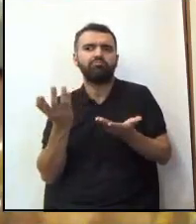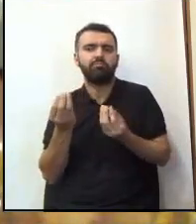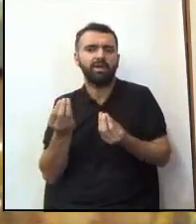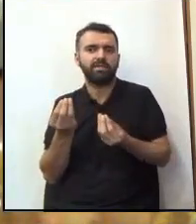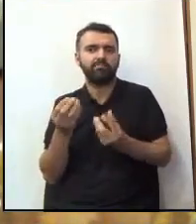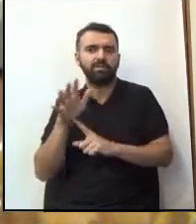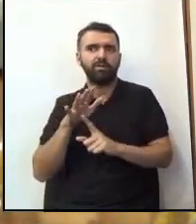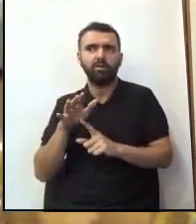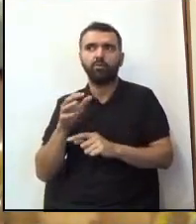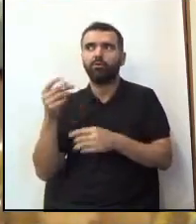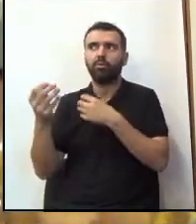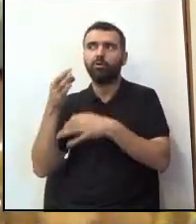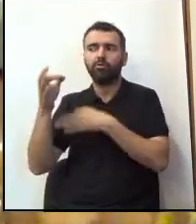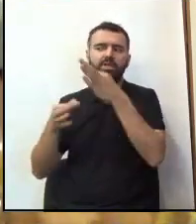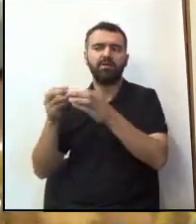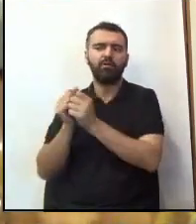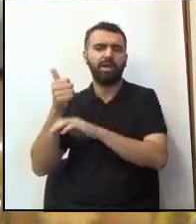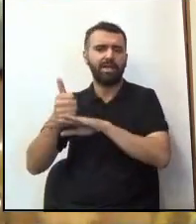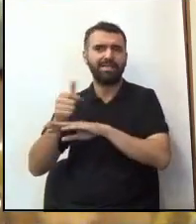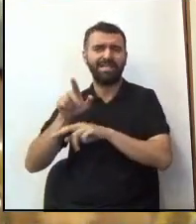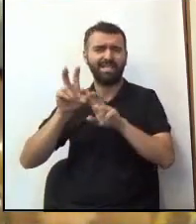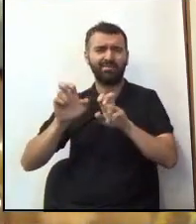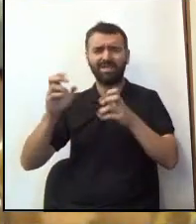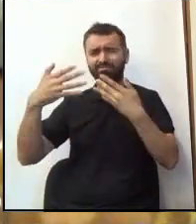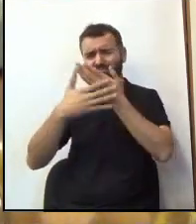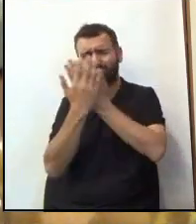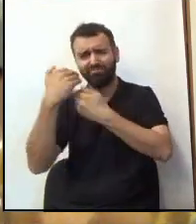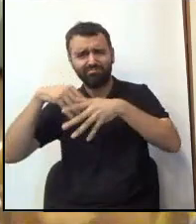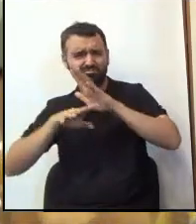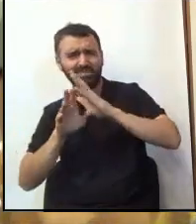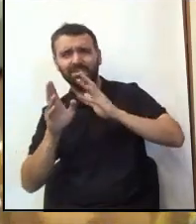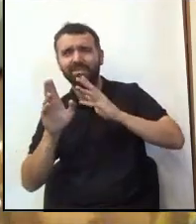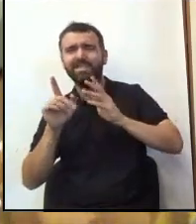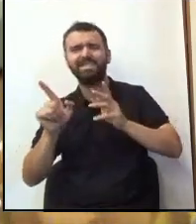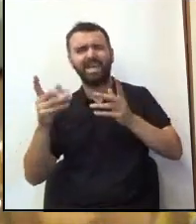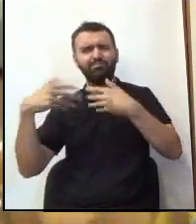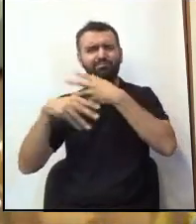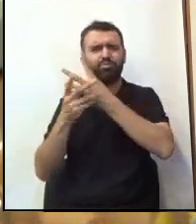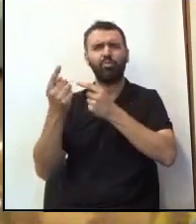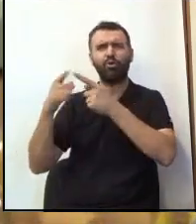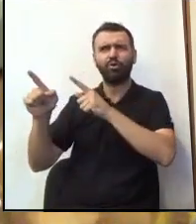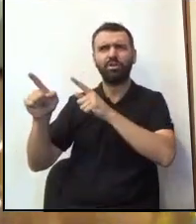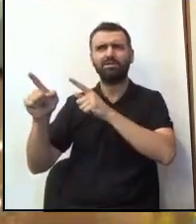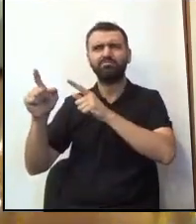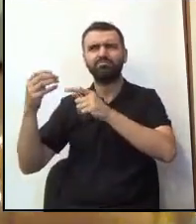el tema es enredado y se ha enredado por otras también versiones. ¿Ya?